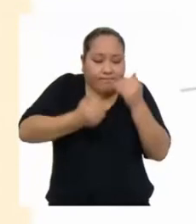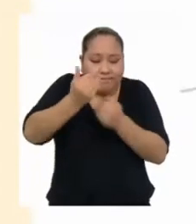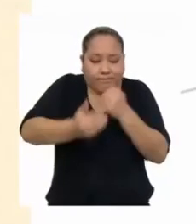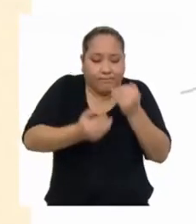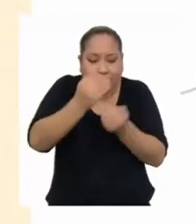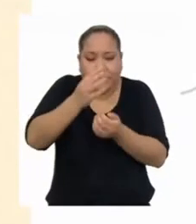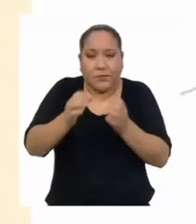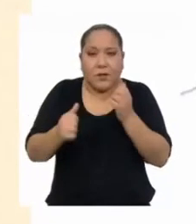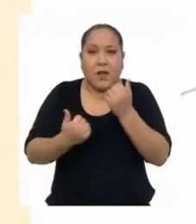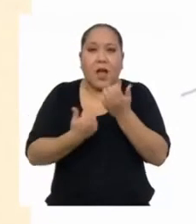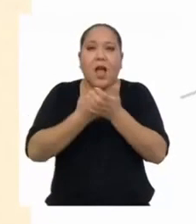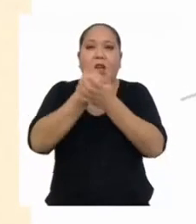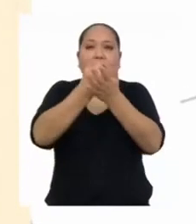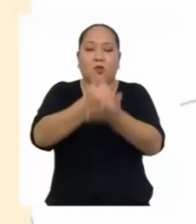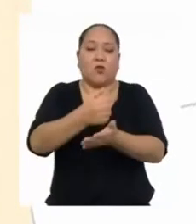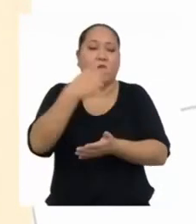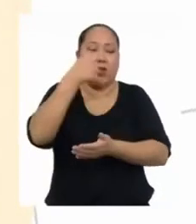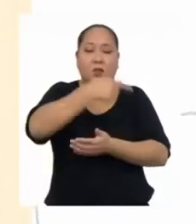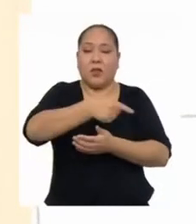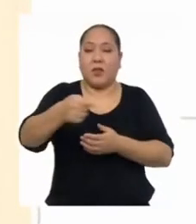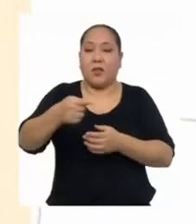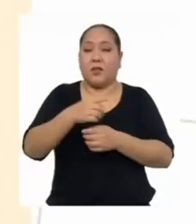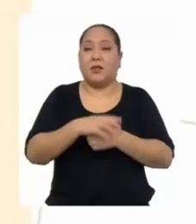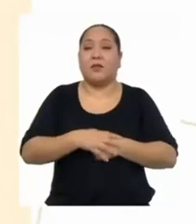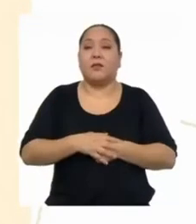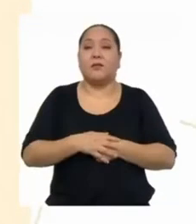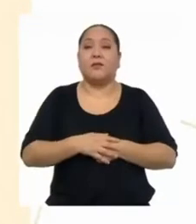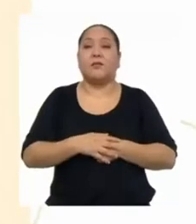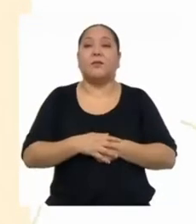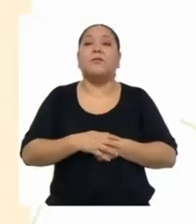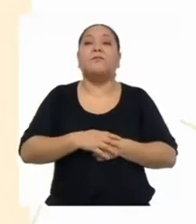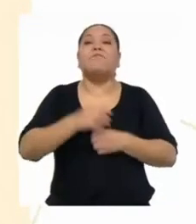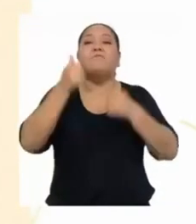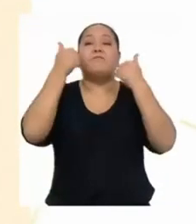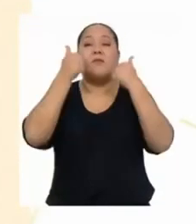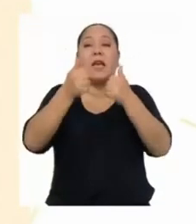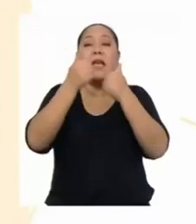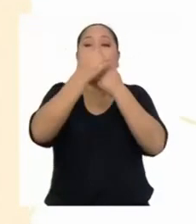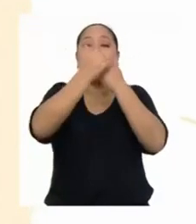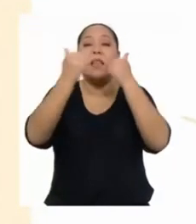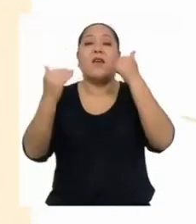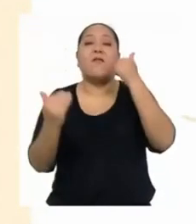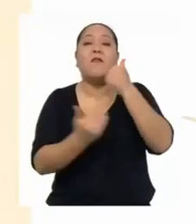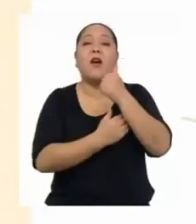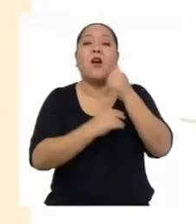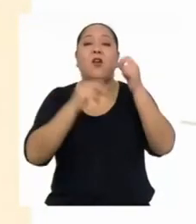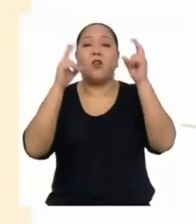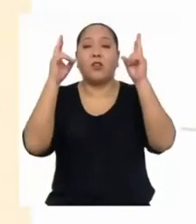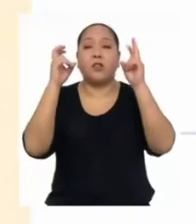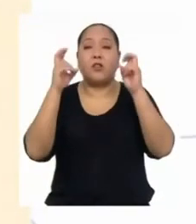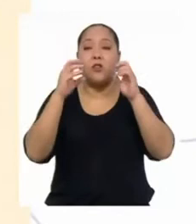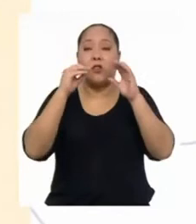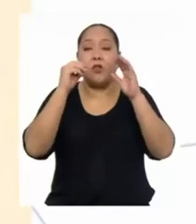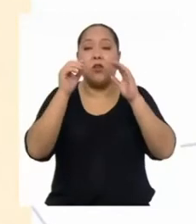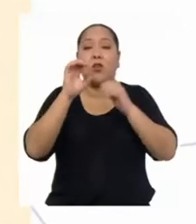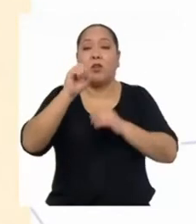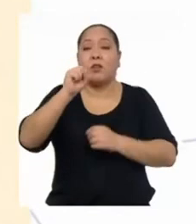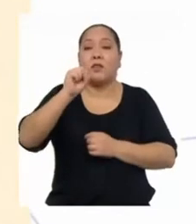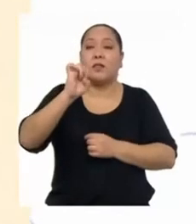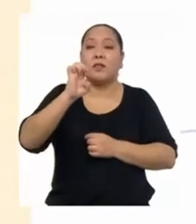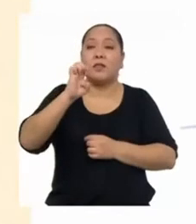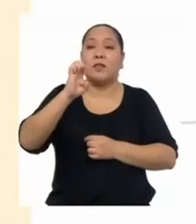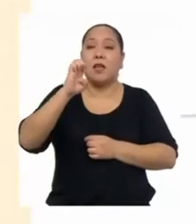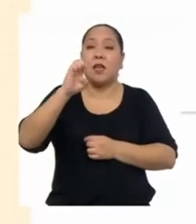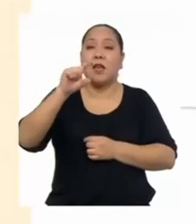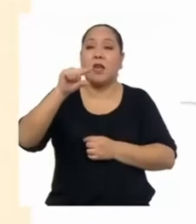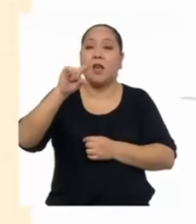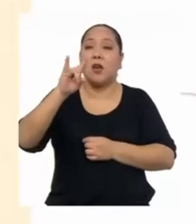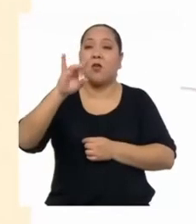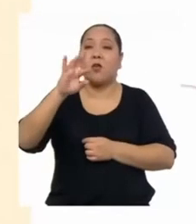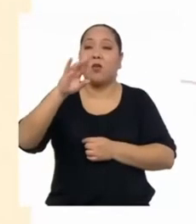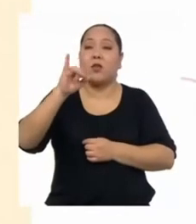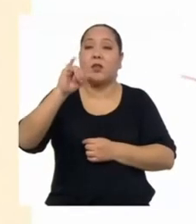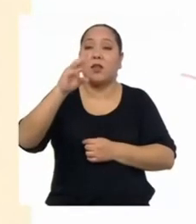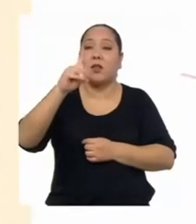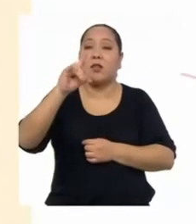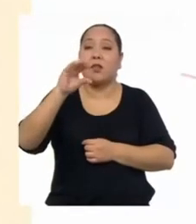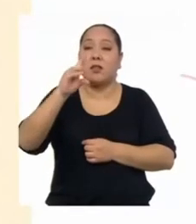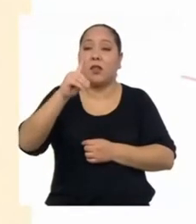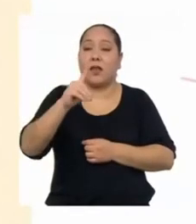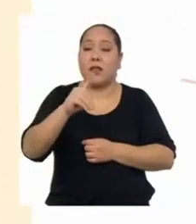asunto. Muy bien. Debajo del título Seguridad Vial, podemos ver el nombre de la